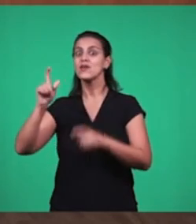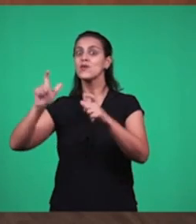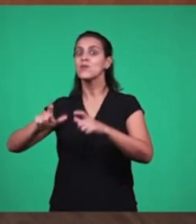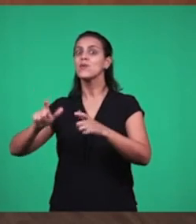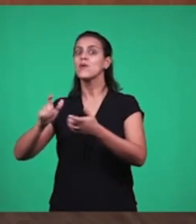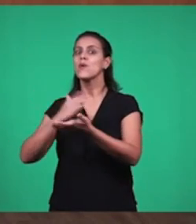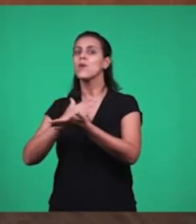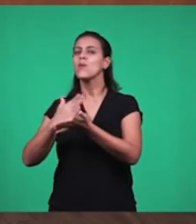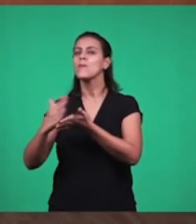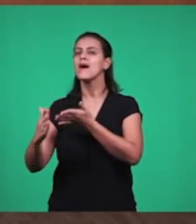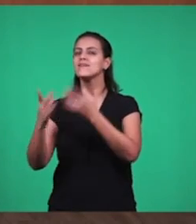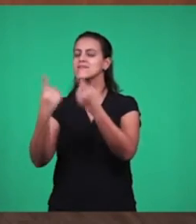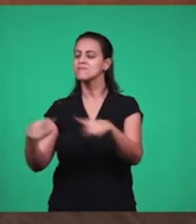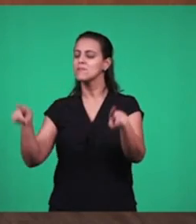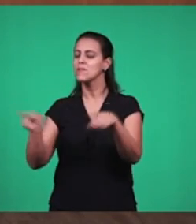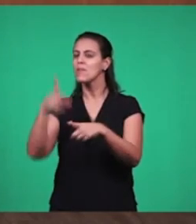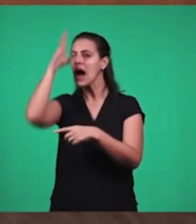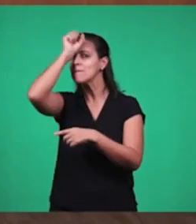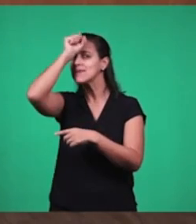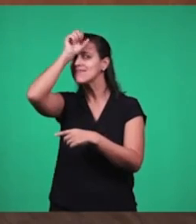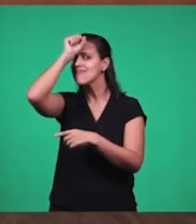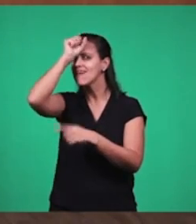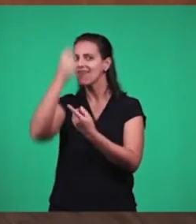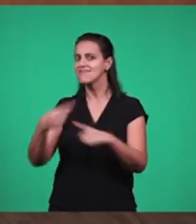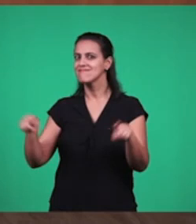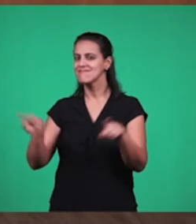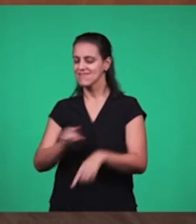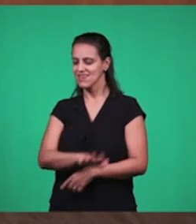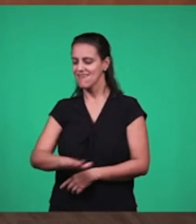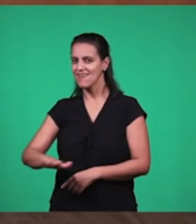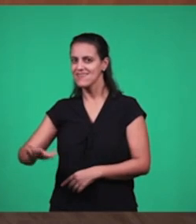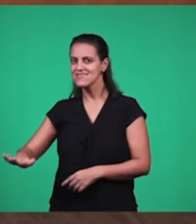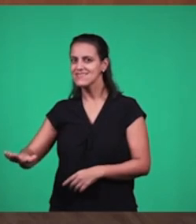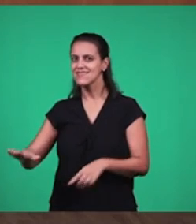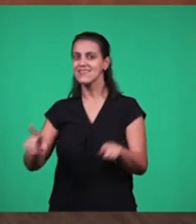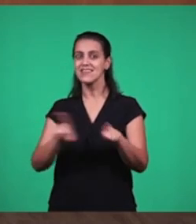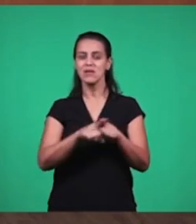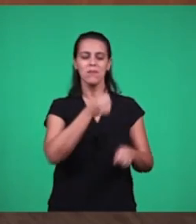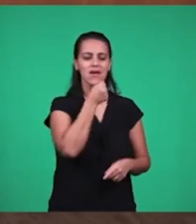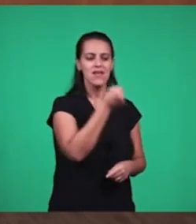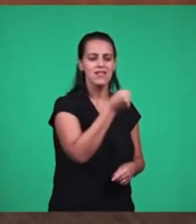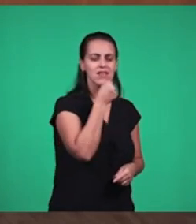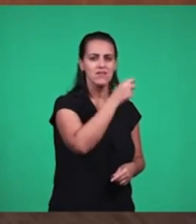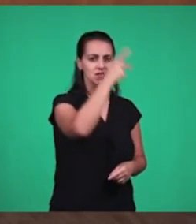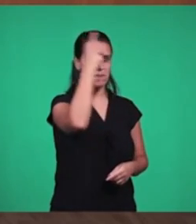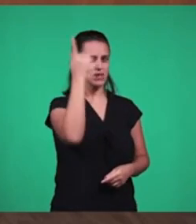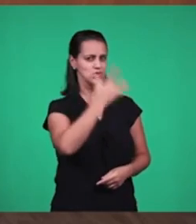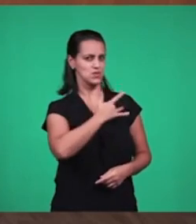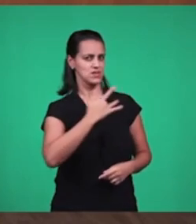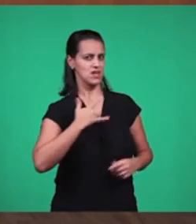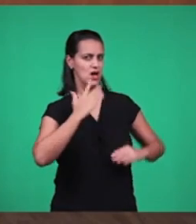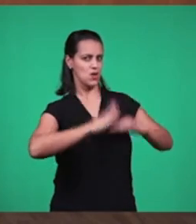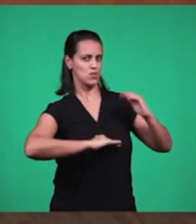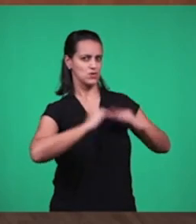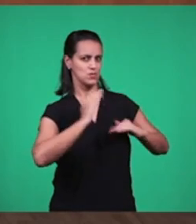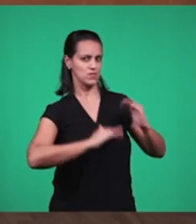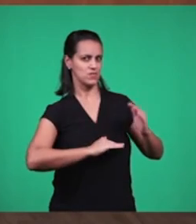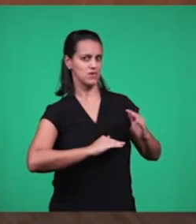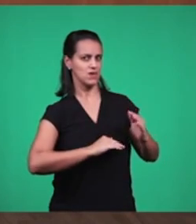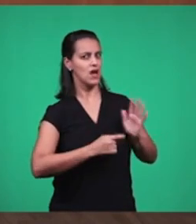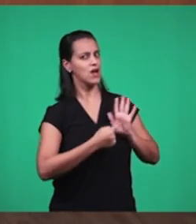un cuadro de iniciación musical para niños y entrevistas con profesionales de salud con